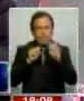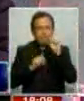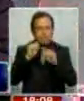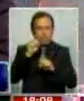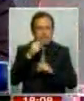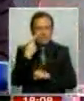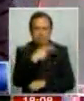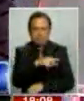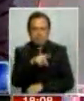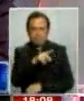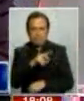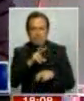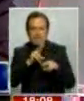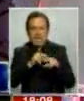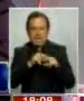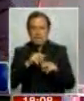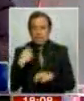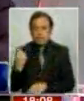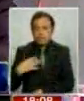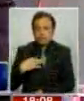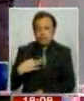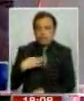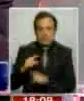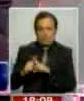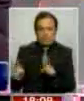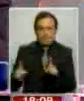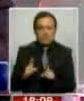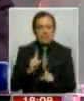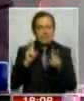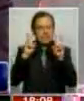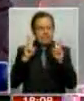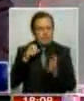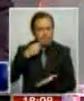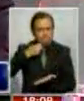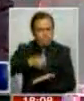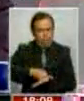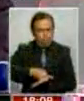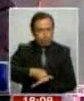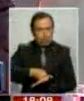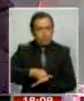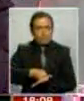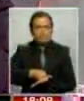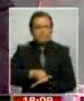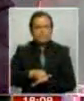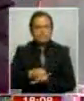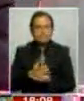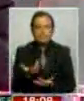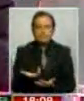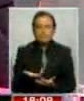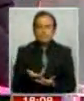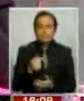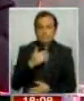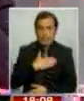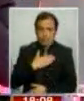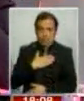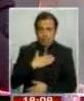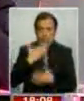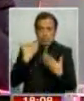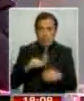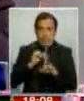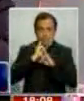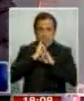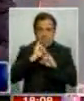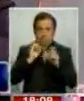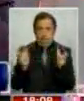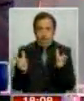antigua y no con lo que la ciudadanía quiere. Pero vamos al tema de fondo. El tema de fondo es el siguiente. Nosotros hemos presentado información a la